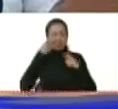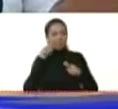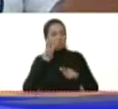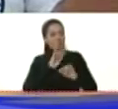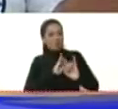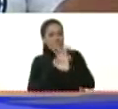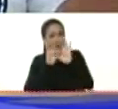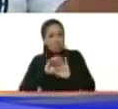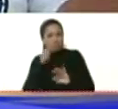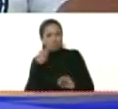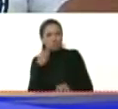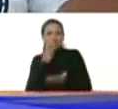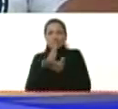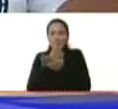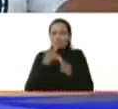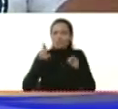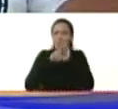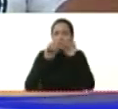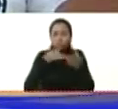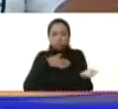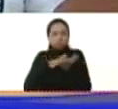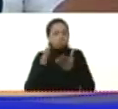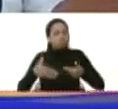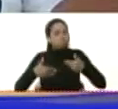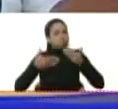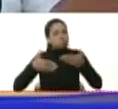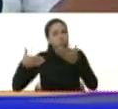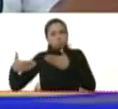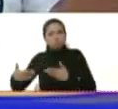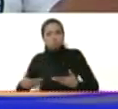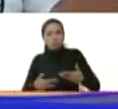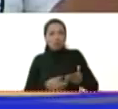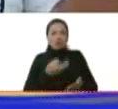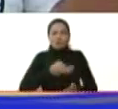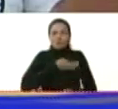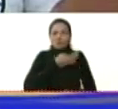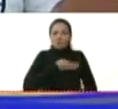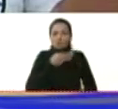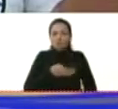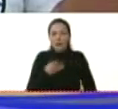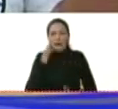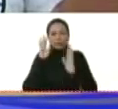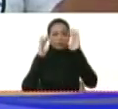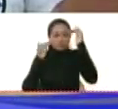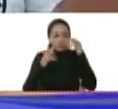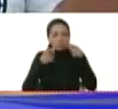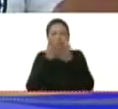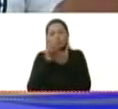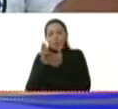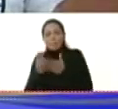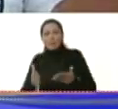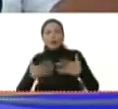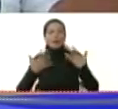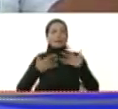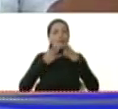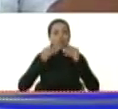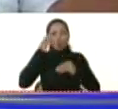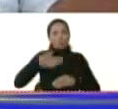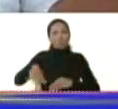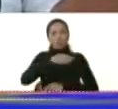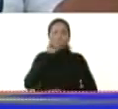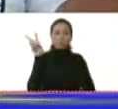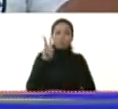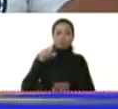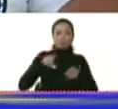con esto, y usted siempre garantizó el elemento social. Y hoy, para alegría de todo el pueblo